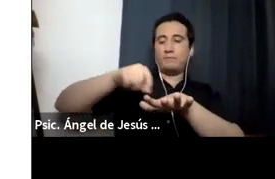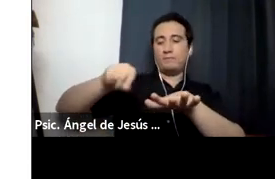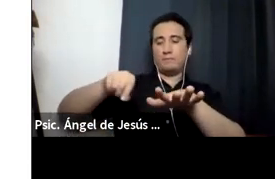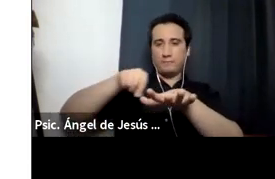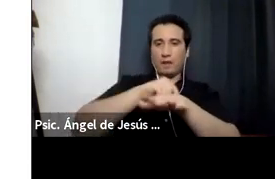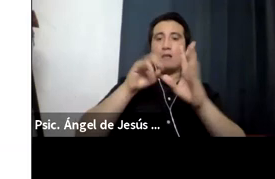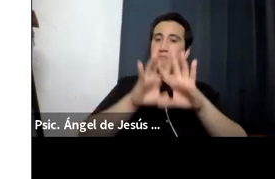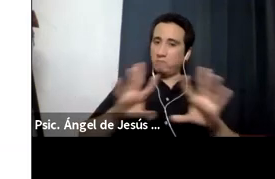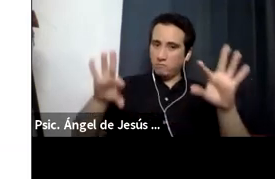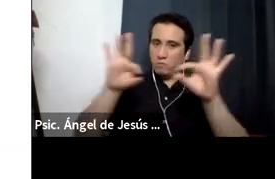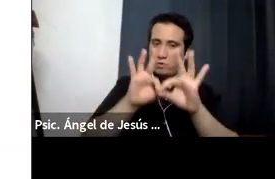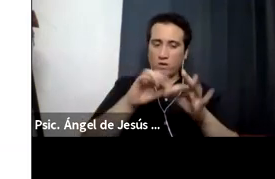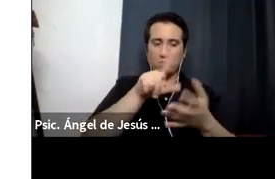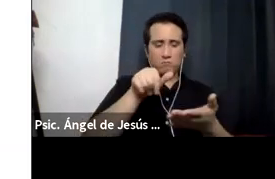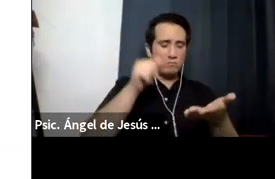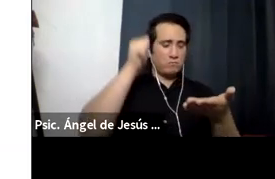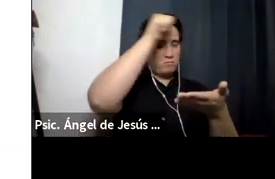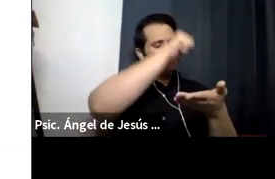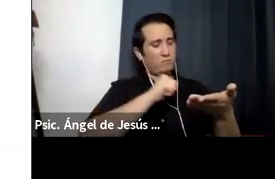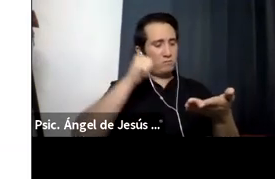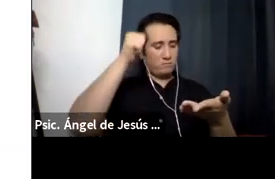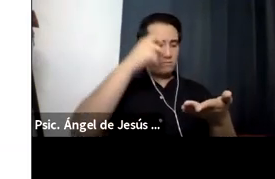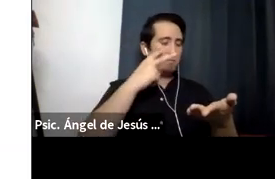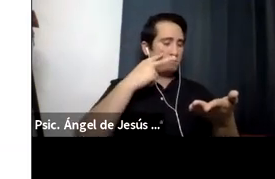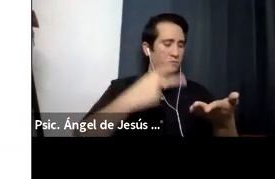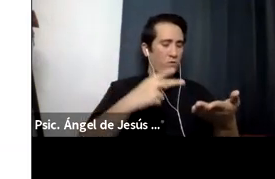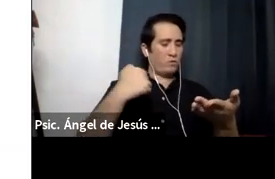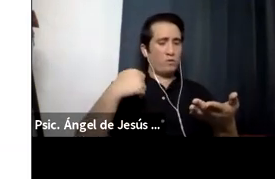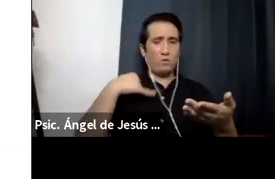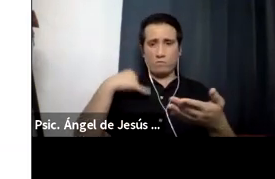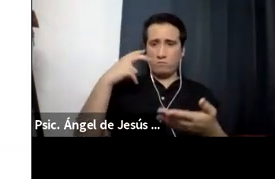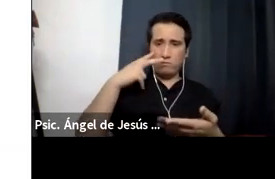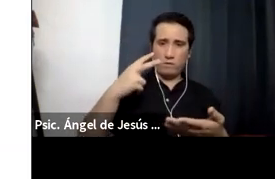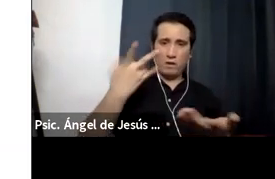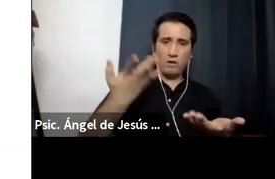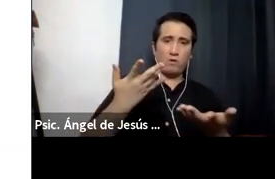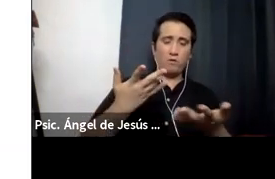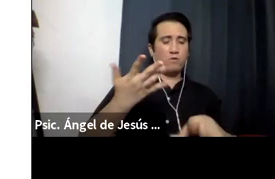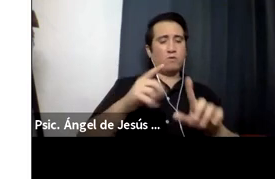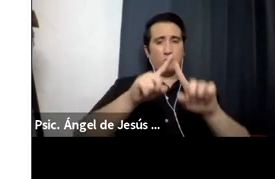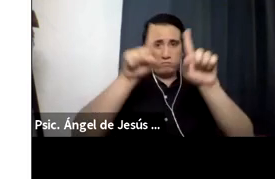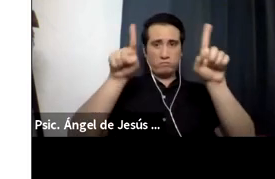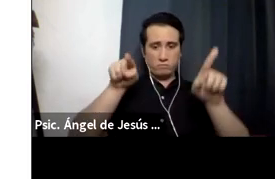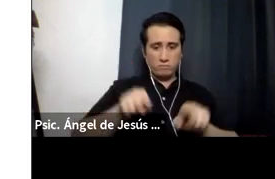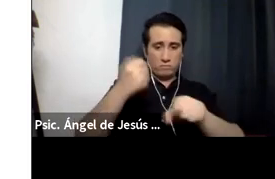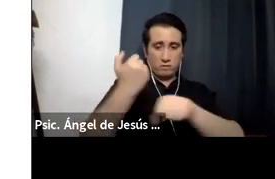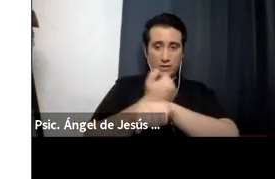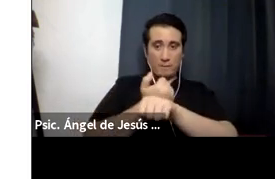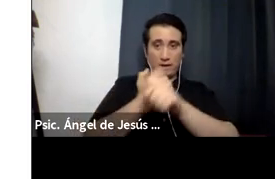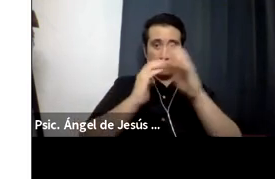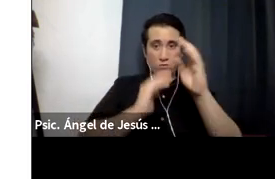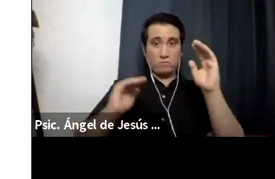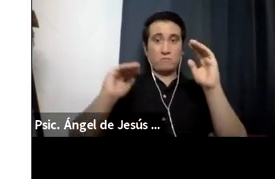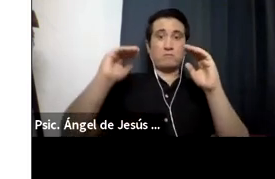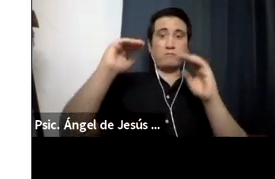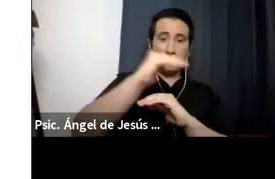analizar estos trazos, ¿no? Si el contorno que pinté de mi zapato está prácticamente encima del